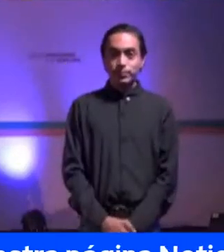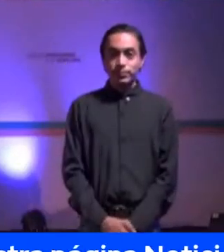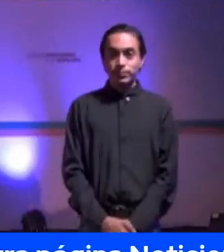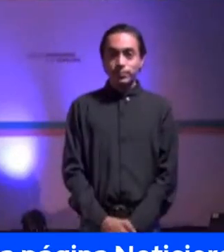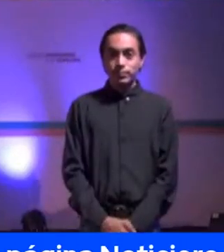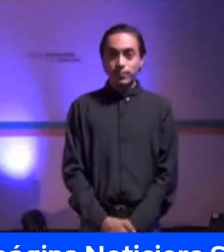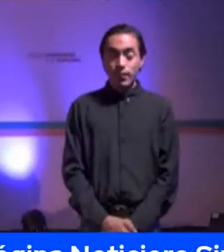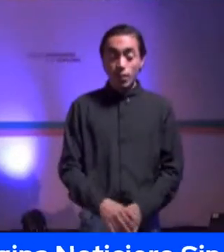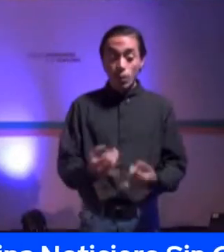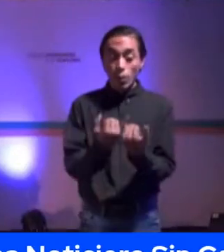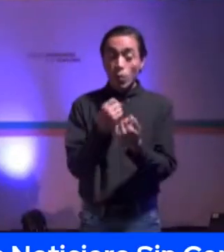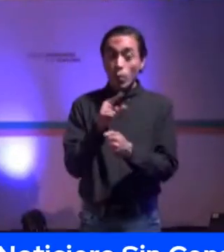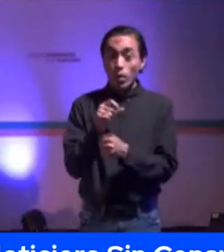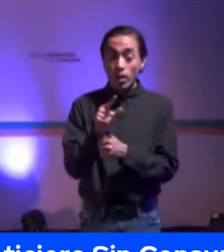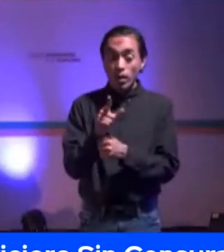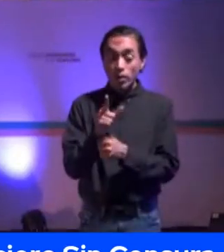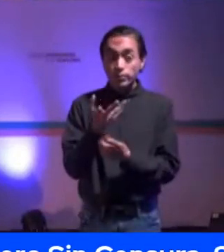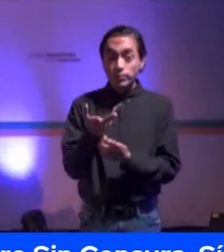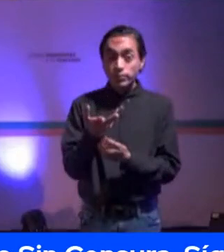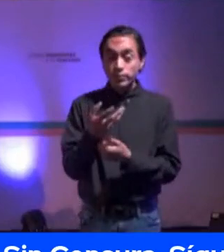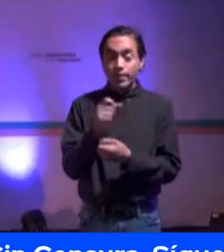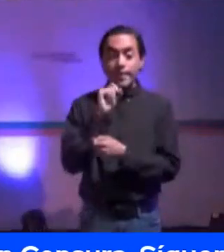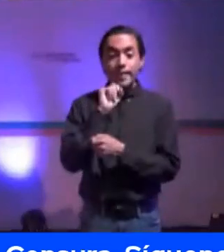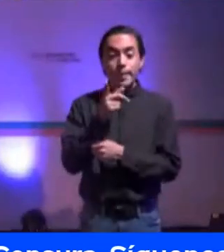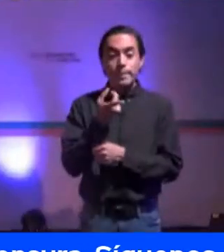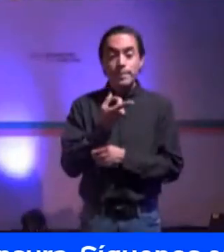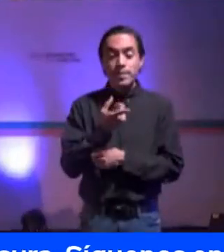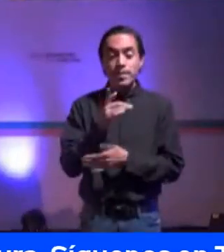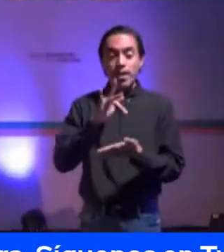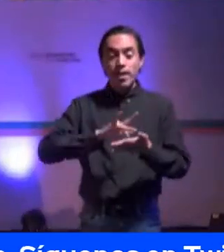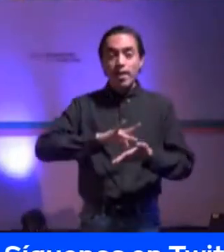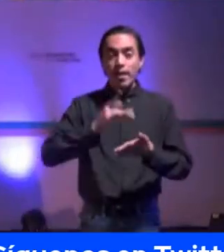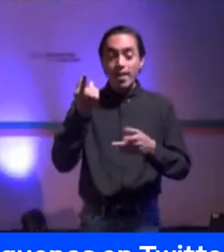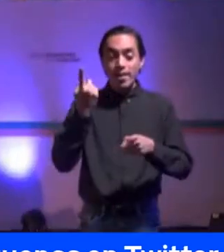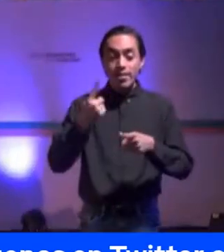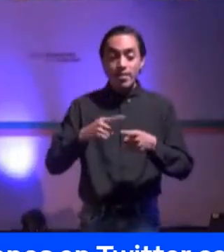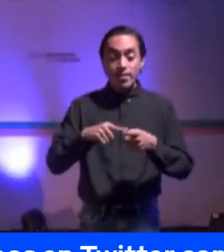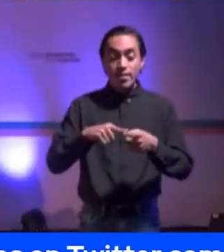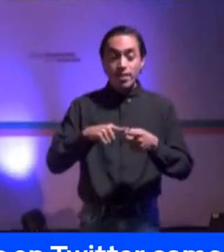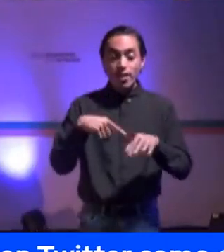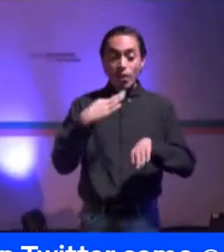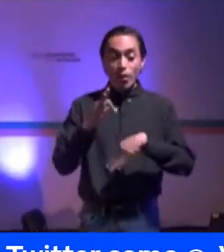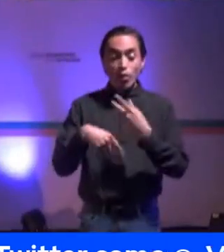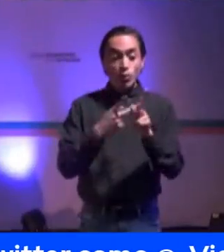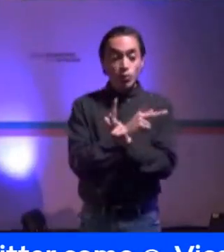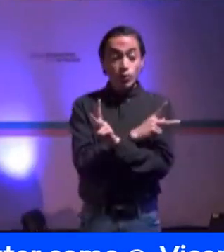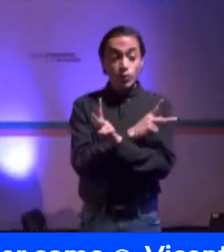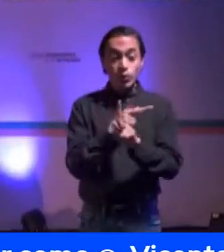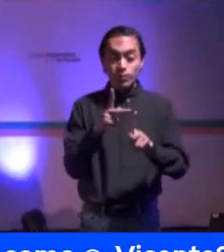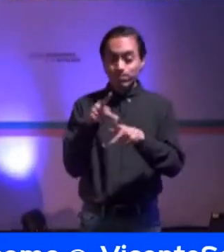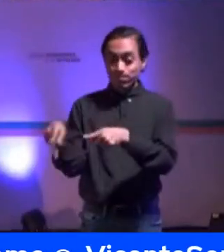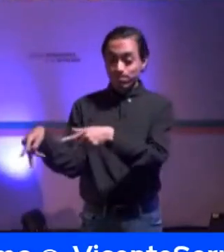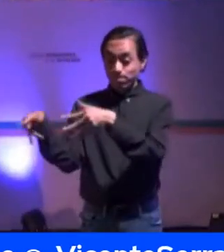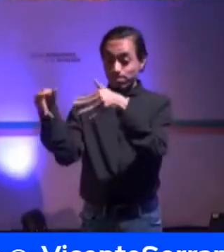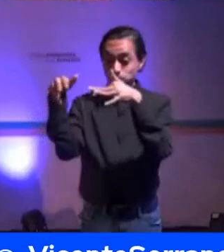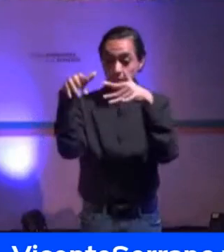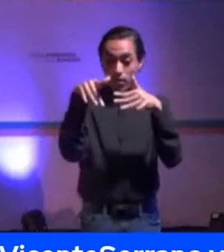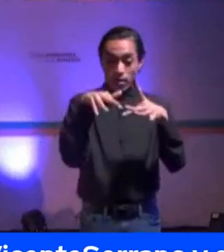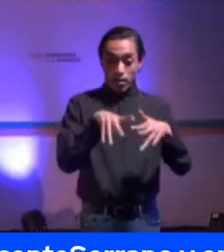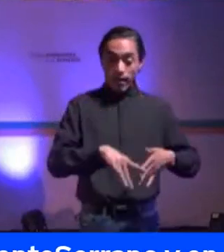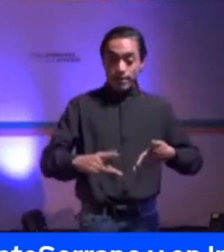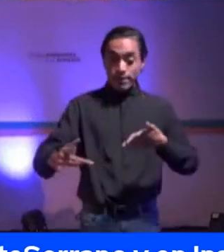Pero sobre todo, también agradecemos a todas y a todos ustedes que han venido aquí a